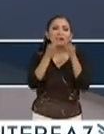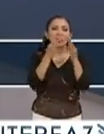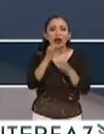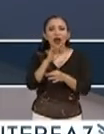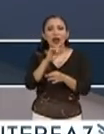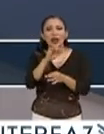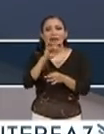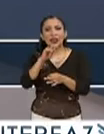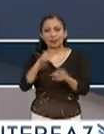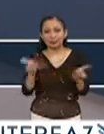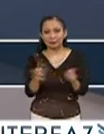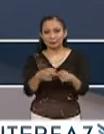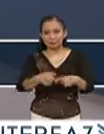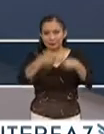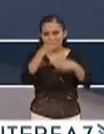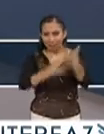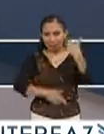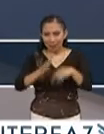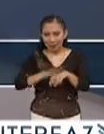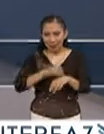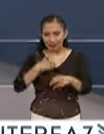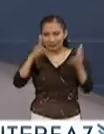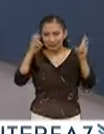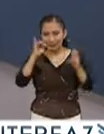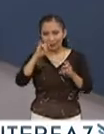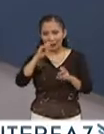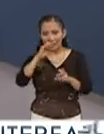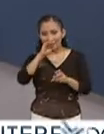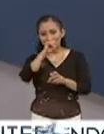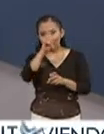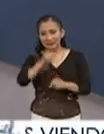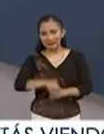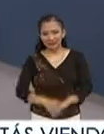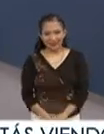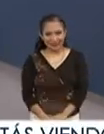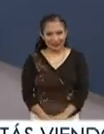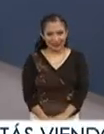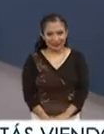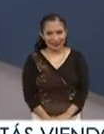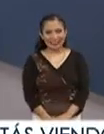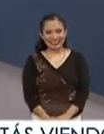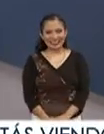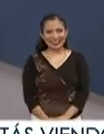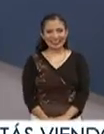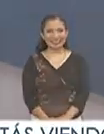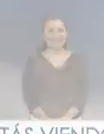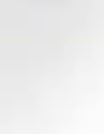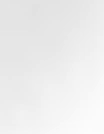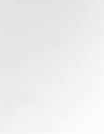CONACYT. Vamos a una breve pausa y regresamos con más, están en Interfaz.